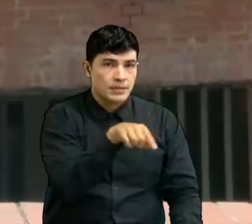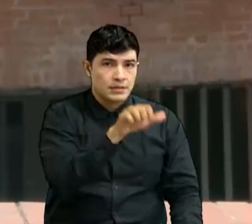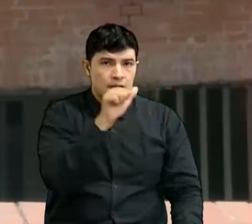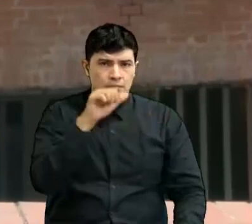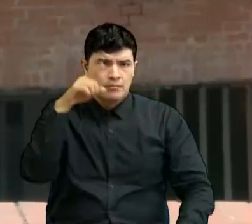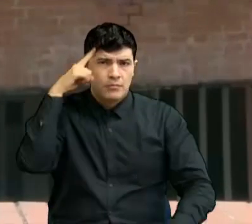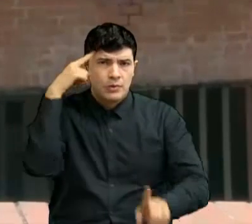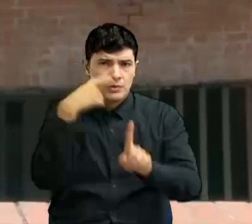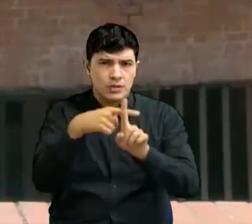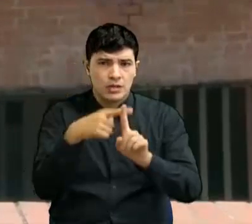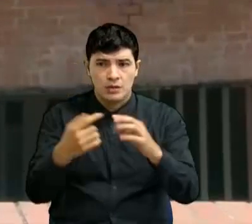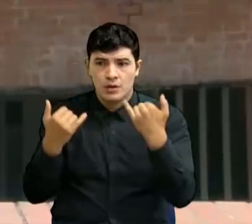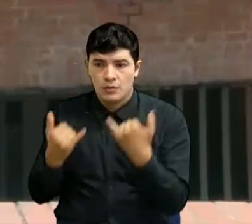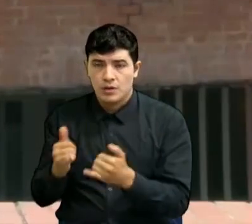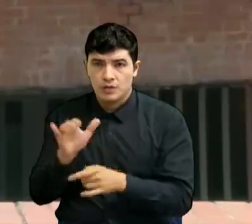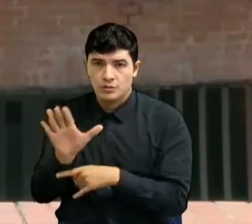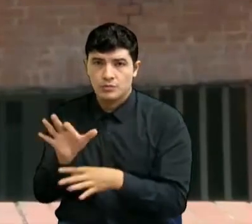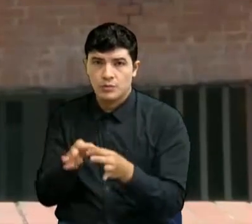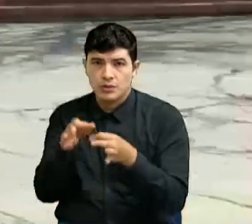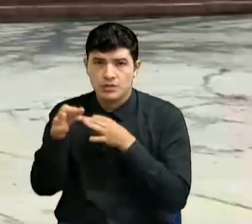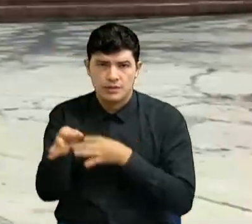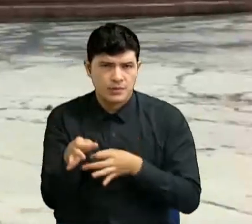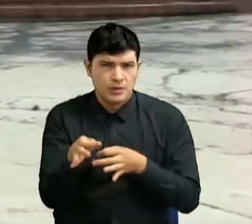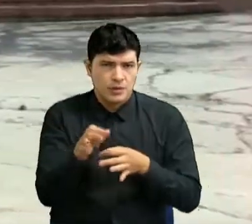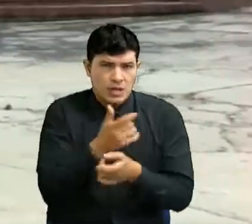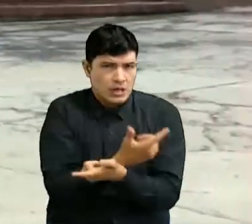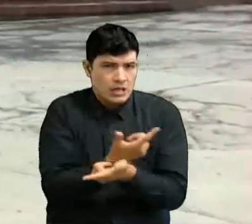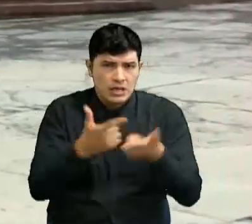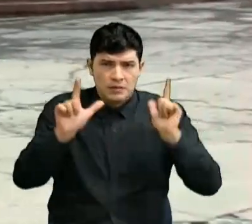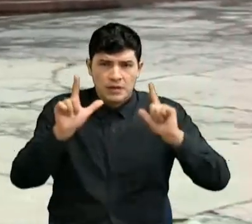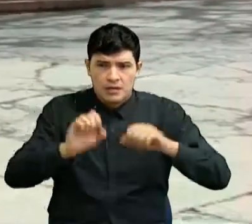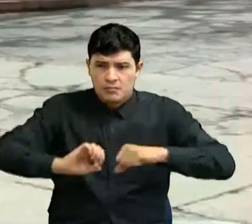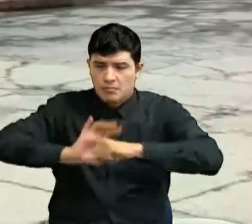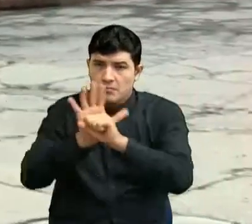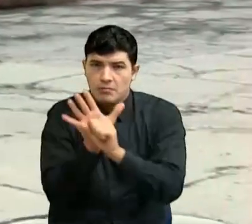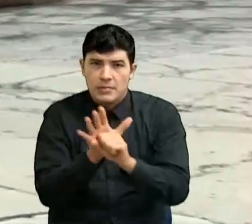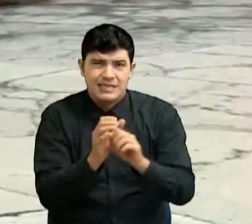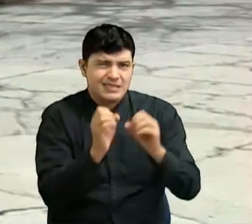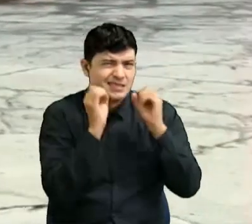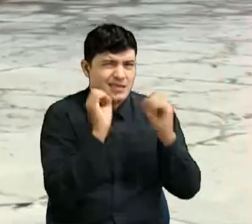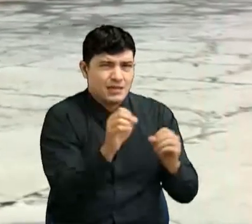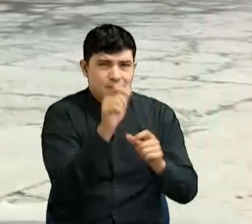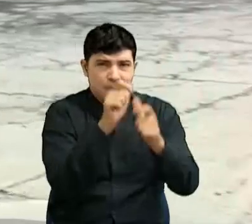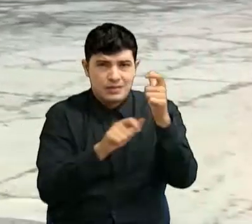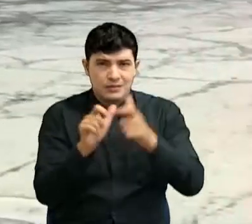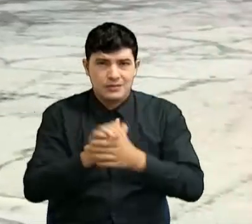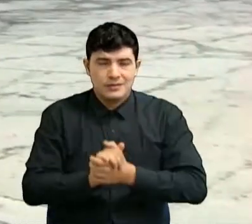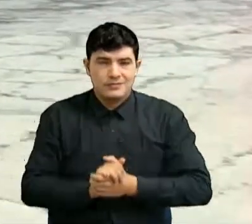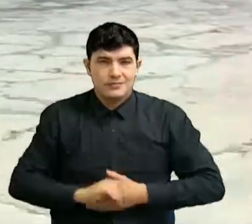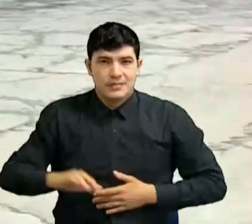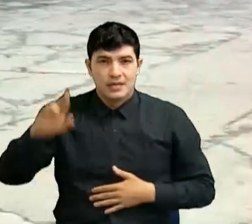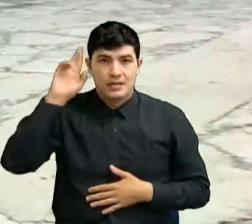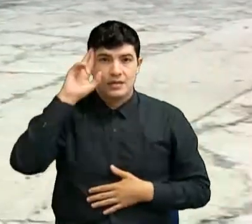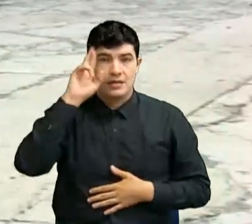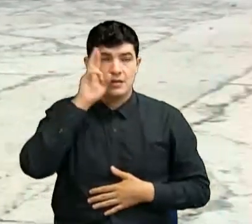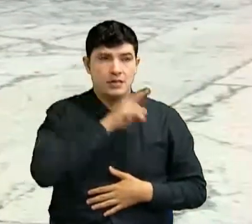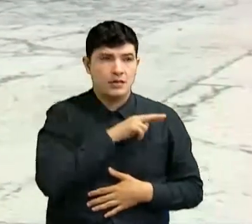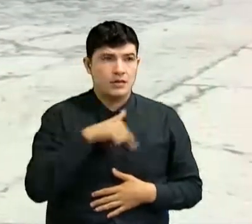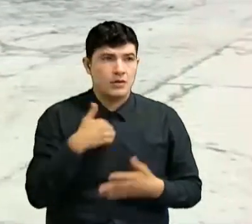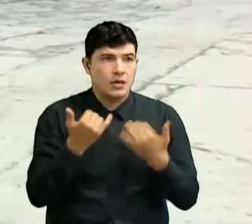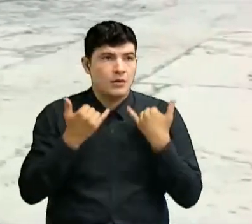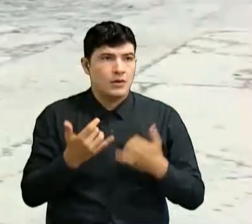municipio libre de COVID, no hemos tenido ningún caso propio. Y pues esto nos da una gran